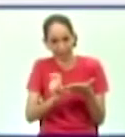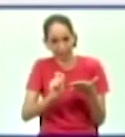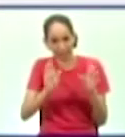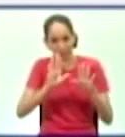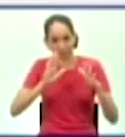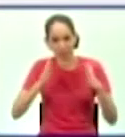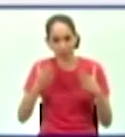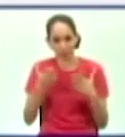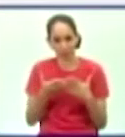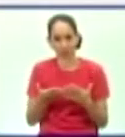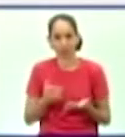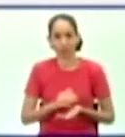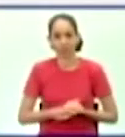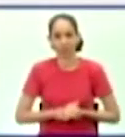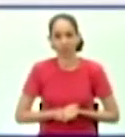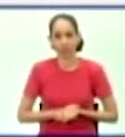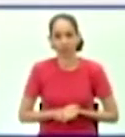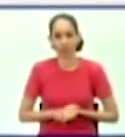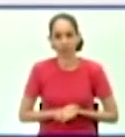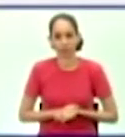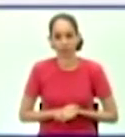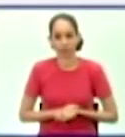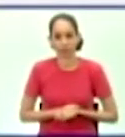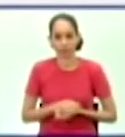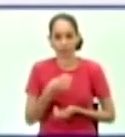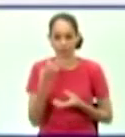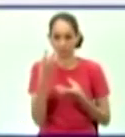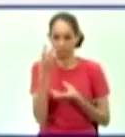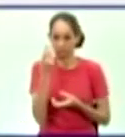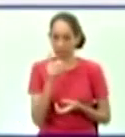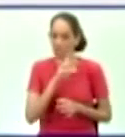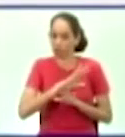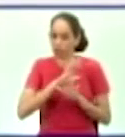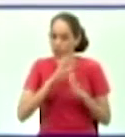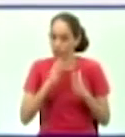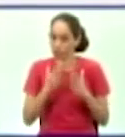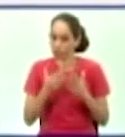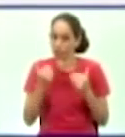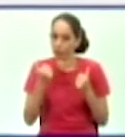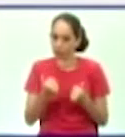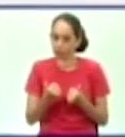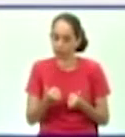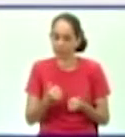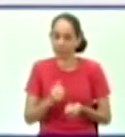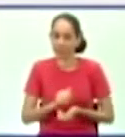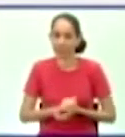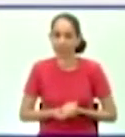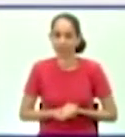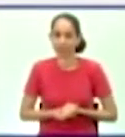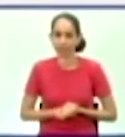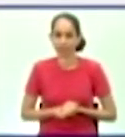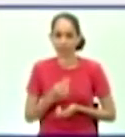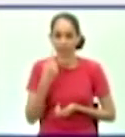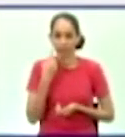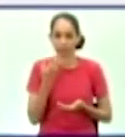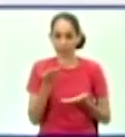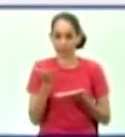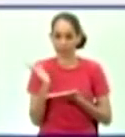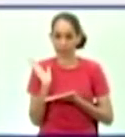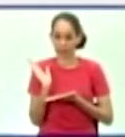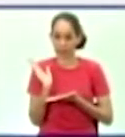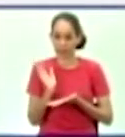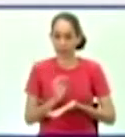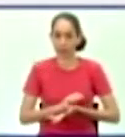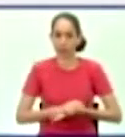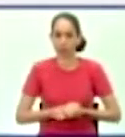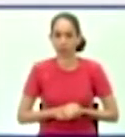relaciones, fundamentarlas, calcular las amplitudes que se nos piden para terminar nuestro ejercicio. Vamos